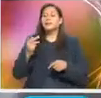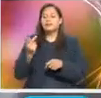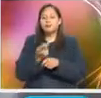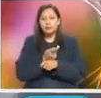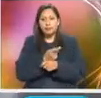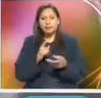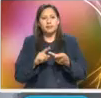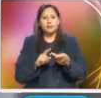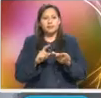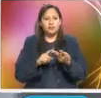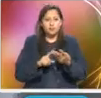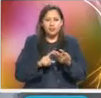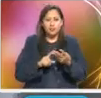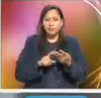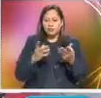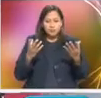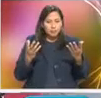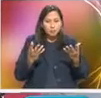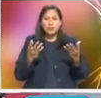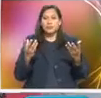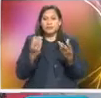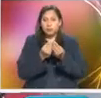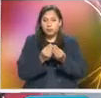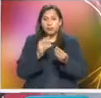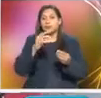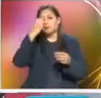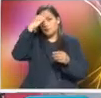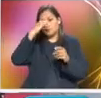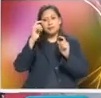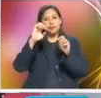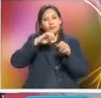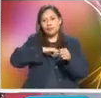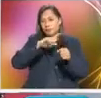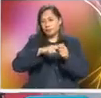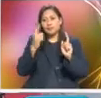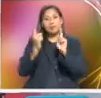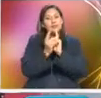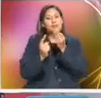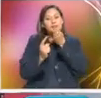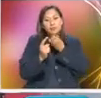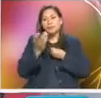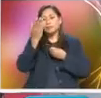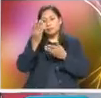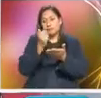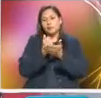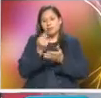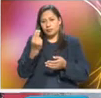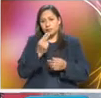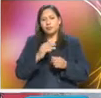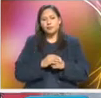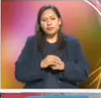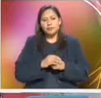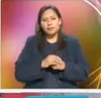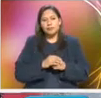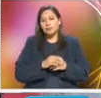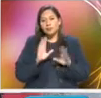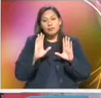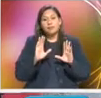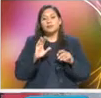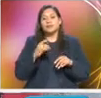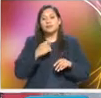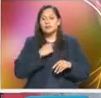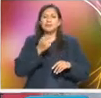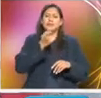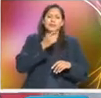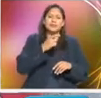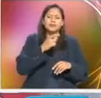pasando? Claro, y si se vamos le va a de llorar las manos, juntos. al especialista, o sea, Desde hay que pedir ayuda. Desde luego. No hay que jactarnos de